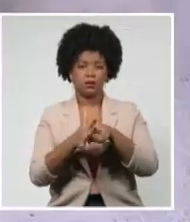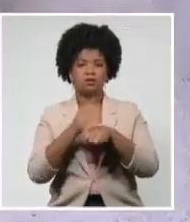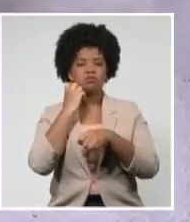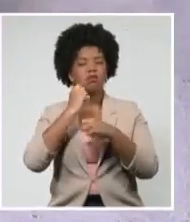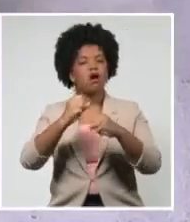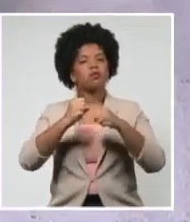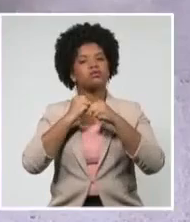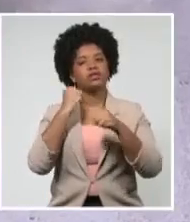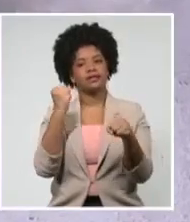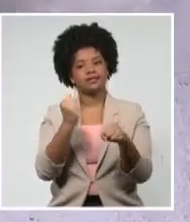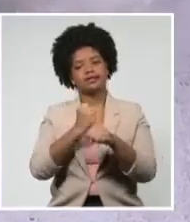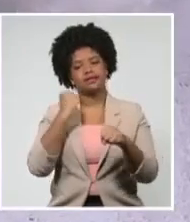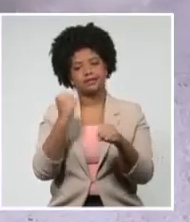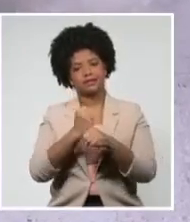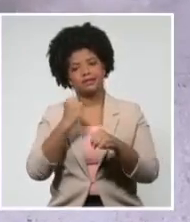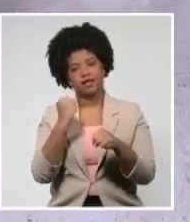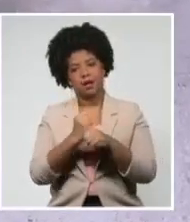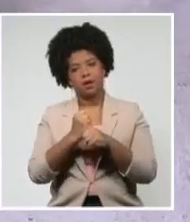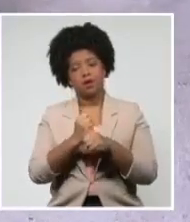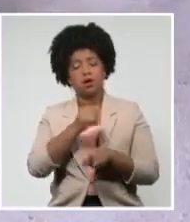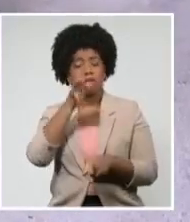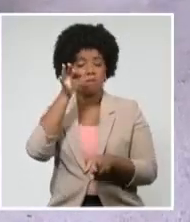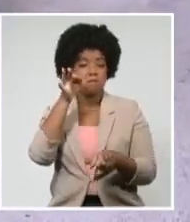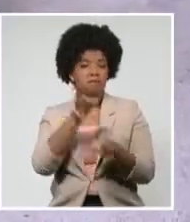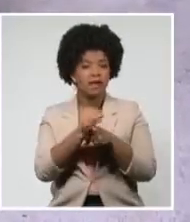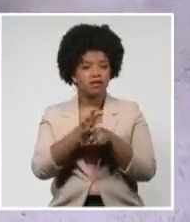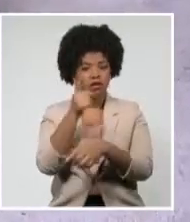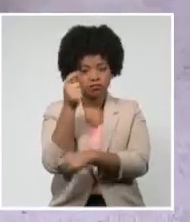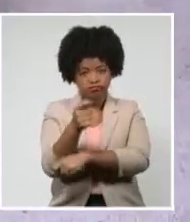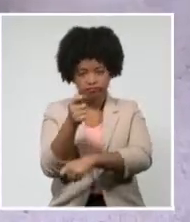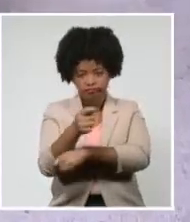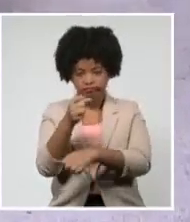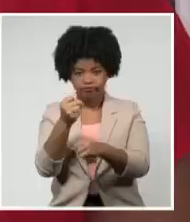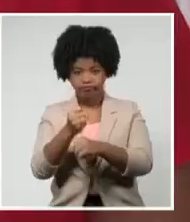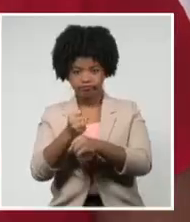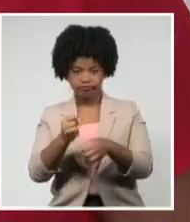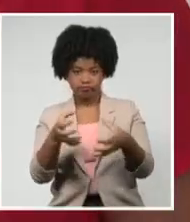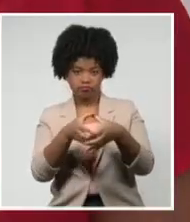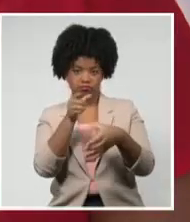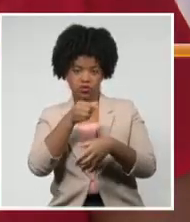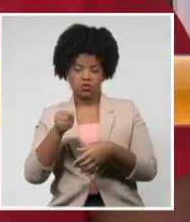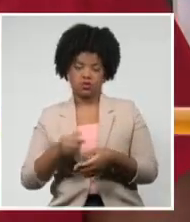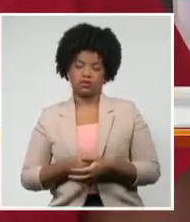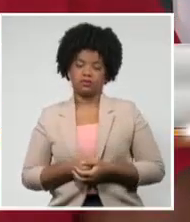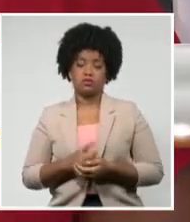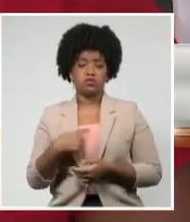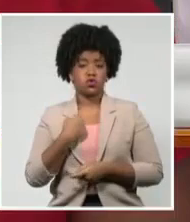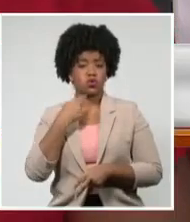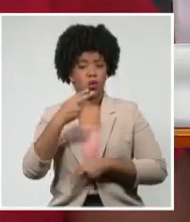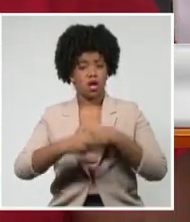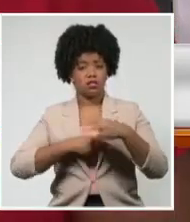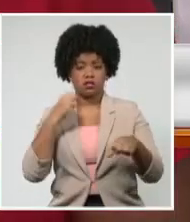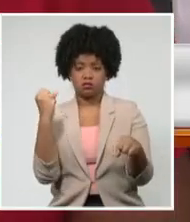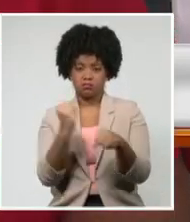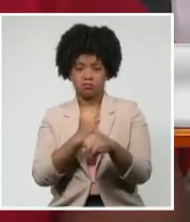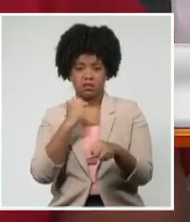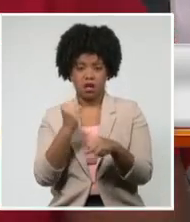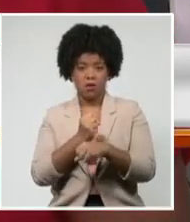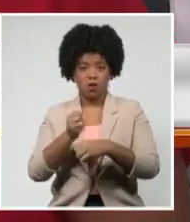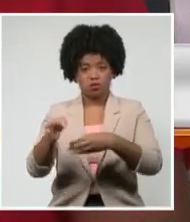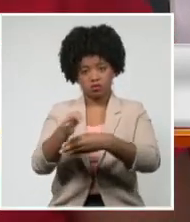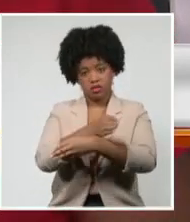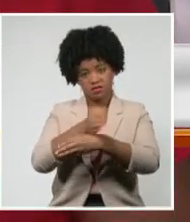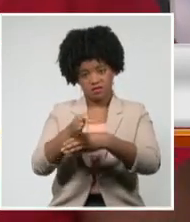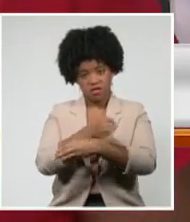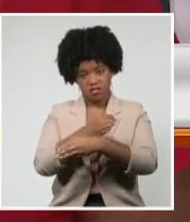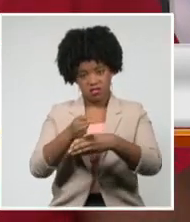su trabajo, el cual comienza con la capacitación de sus trabajadores. Estamos haciendo un trabajo intencionado, un trabajo diferenciado,